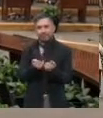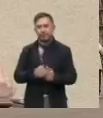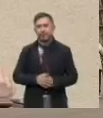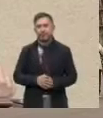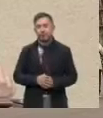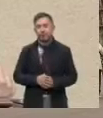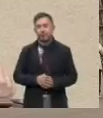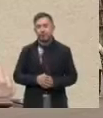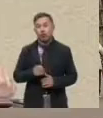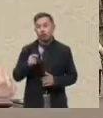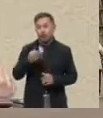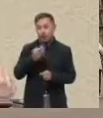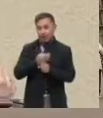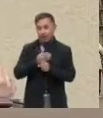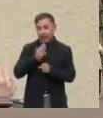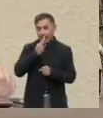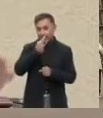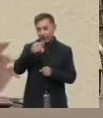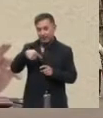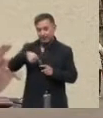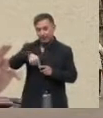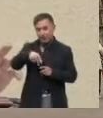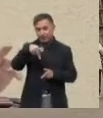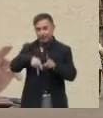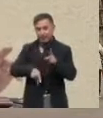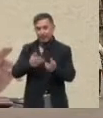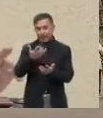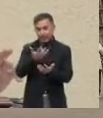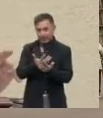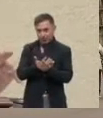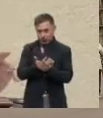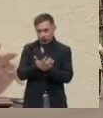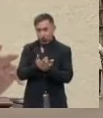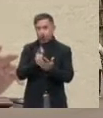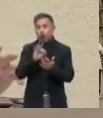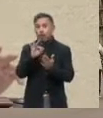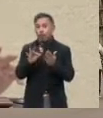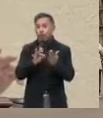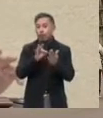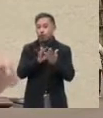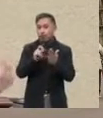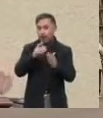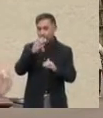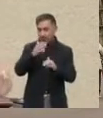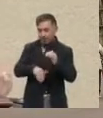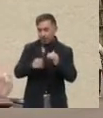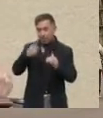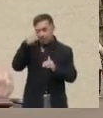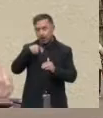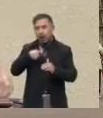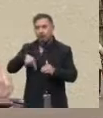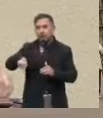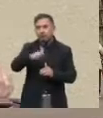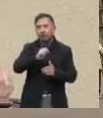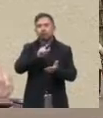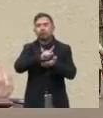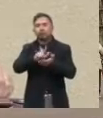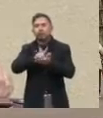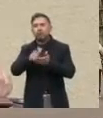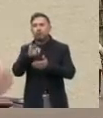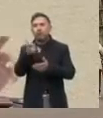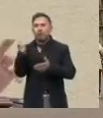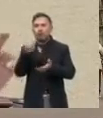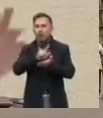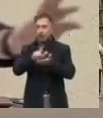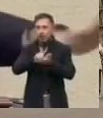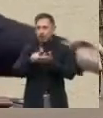Anticipando que estoy por decretar un receso después de que terminemos este punto, no solo para la sanitización, pero